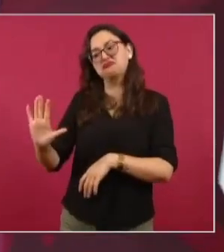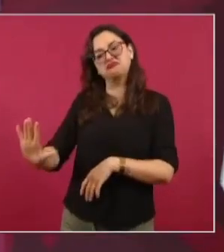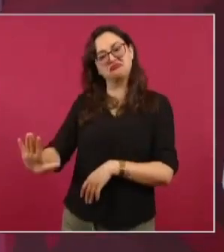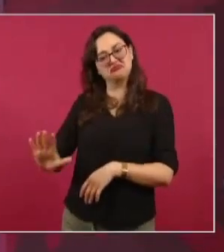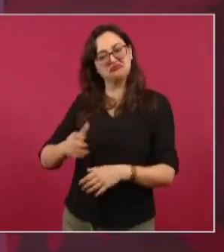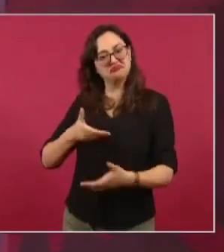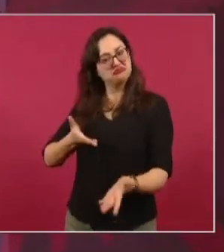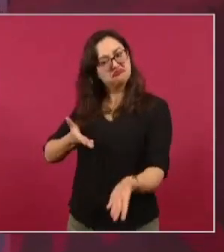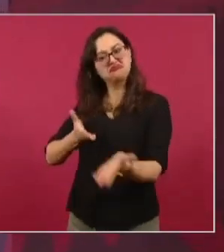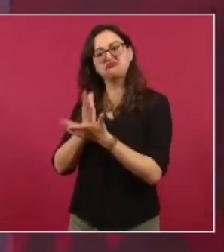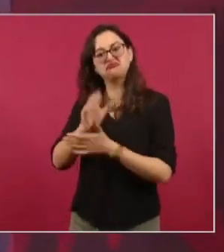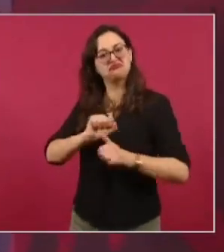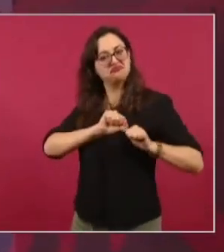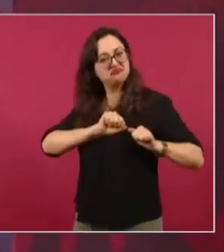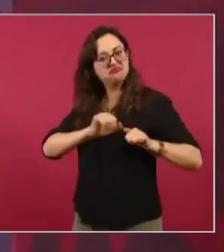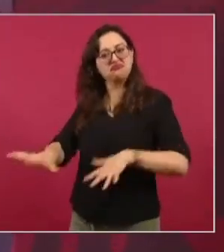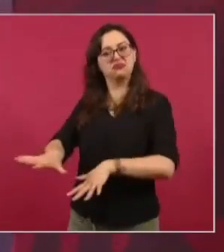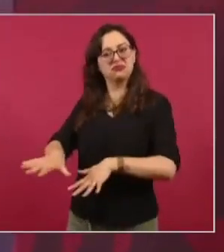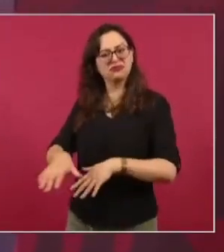intervenga